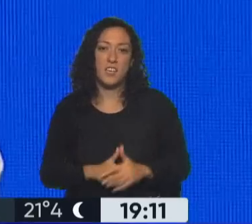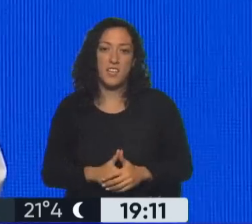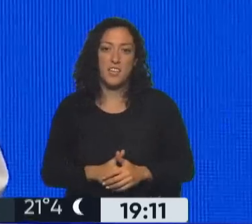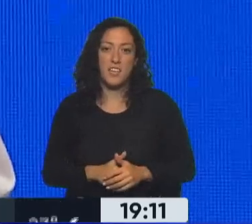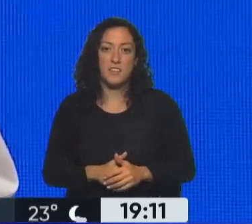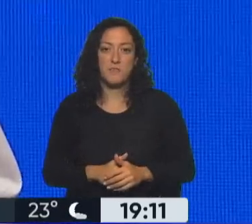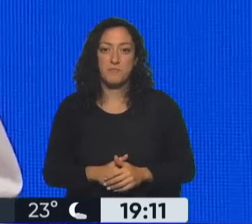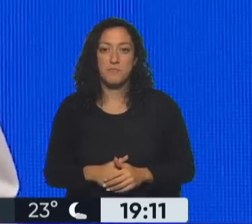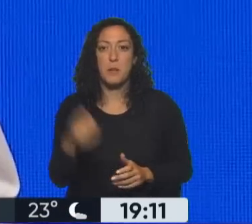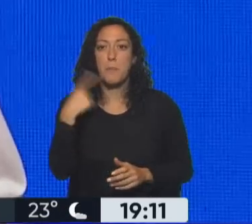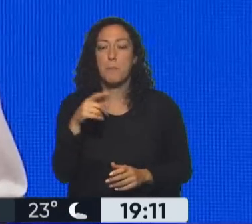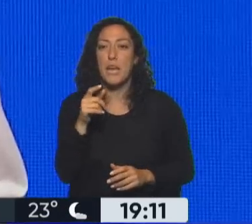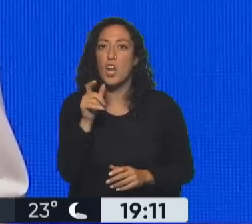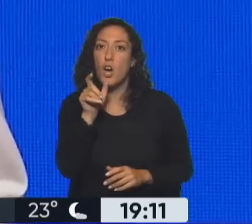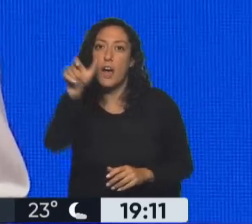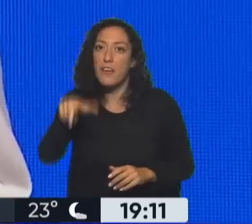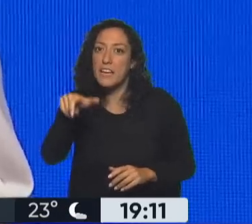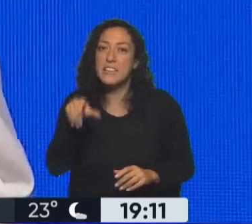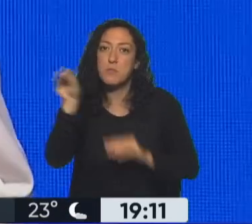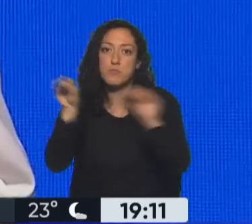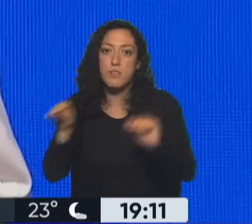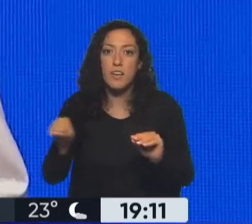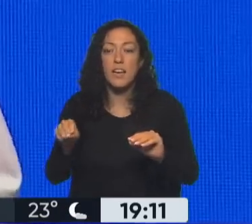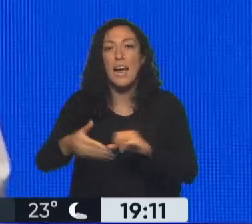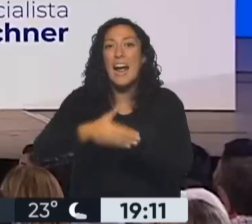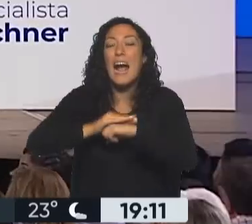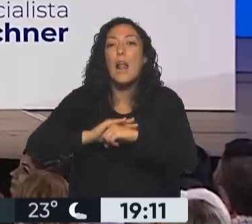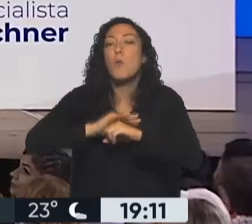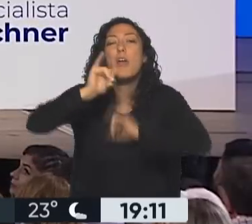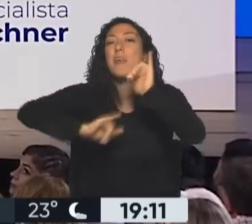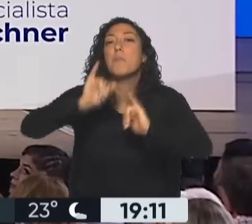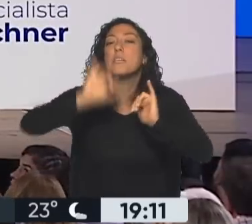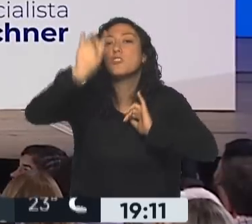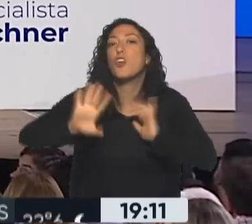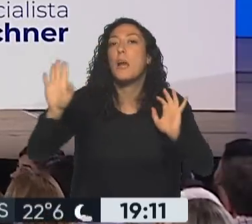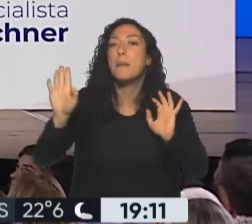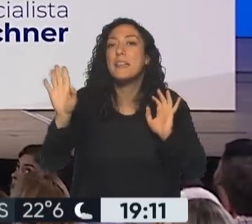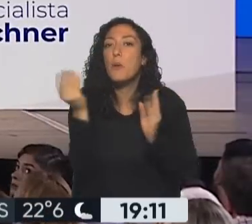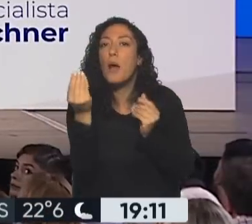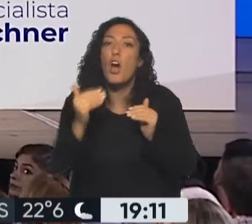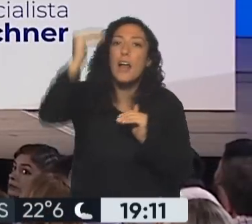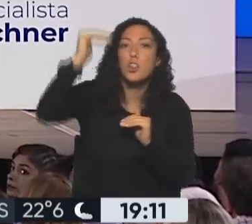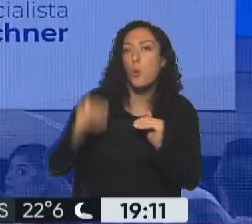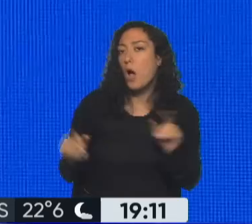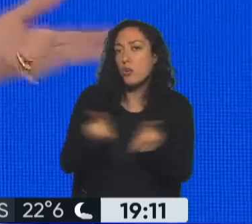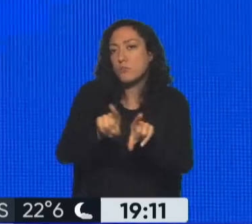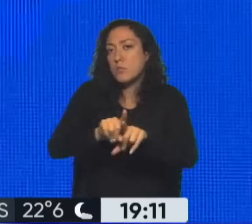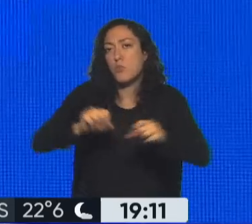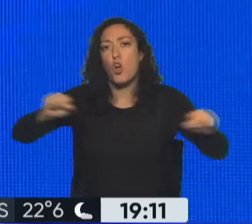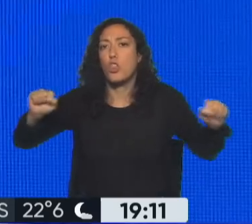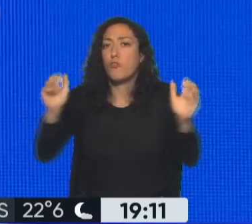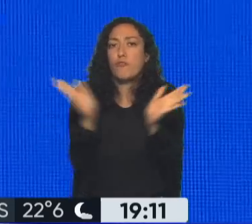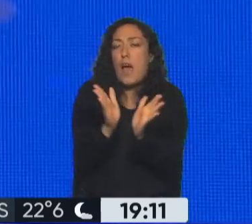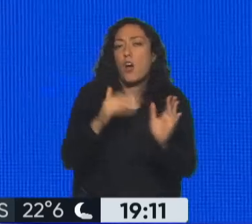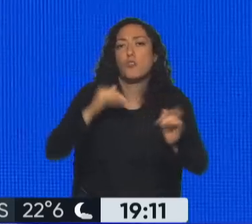no estoy adjetivando, un señor calvo es una descripción, no es una valoración, es como alto, bajo, gordo,